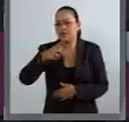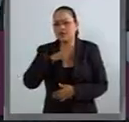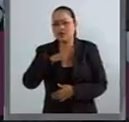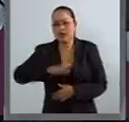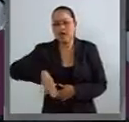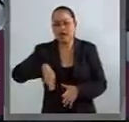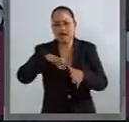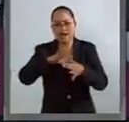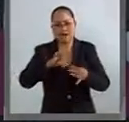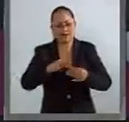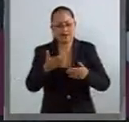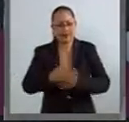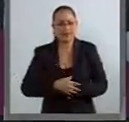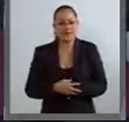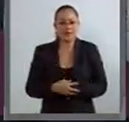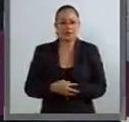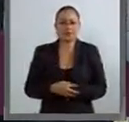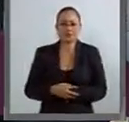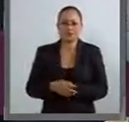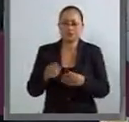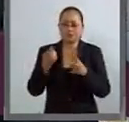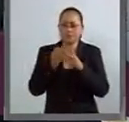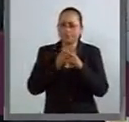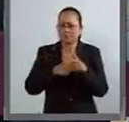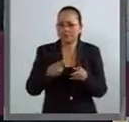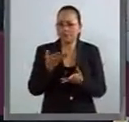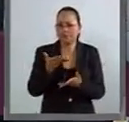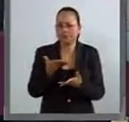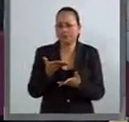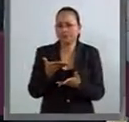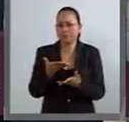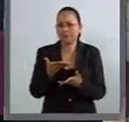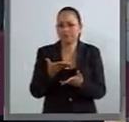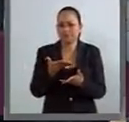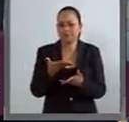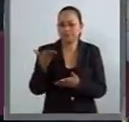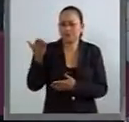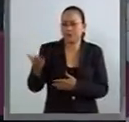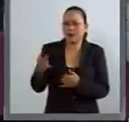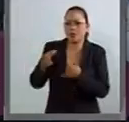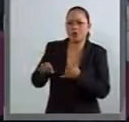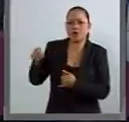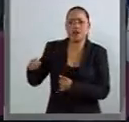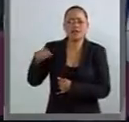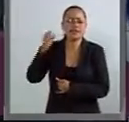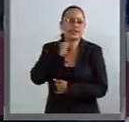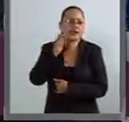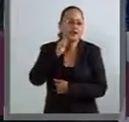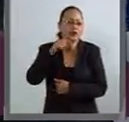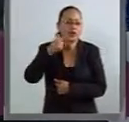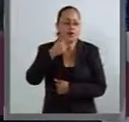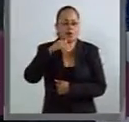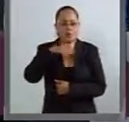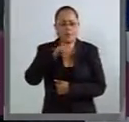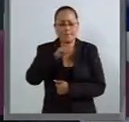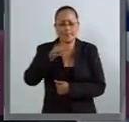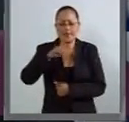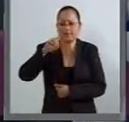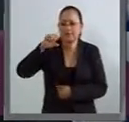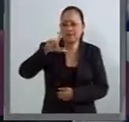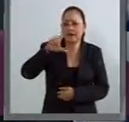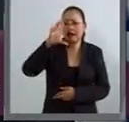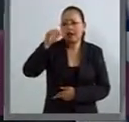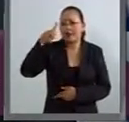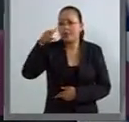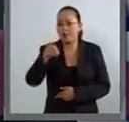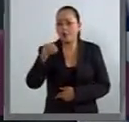expresar. Y comienzo con la última participación de la senadora Gómez del Campo, quien planteaba la